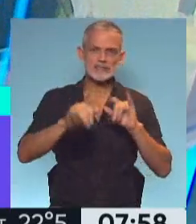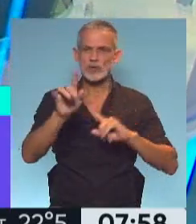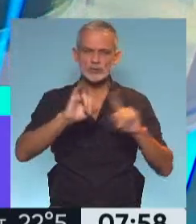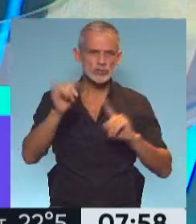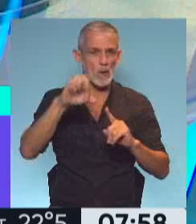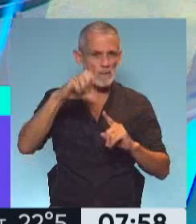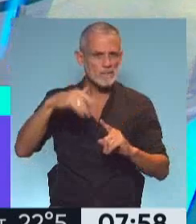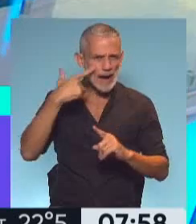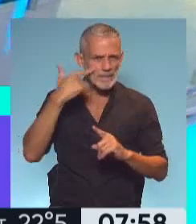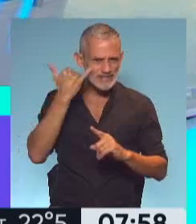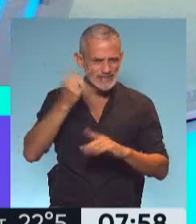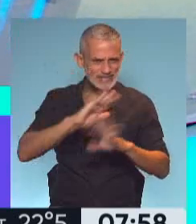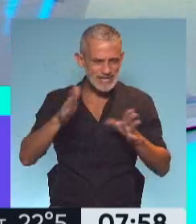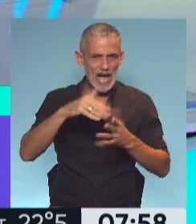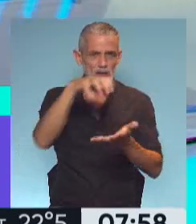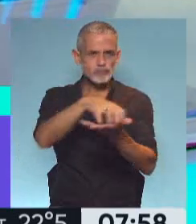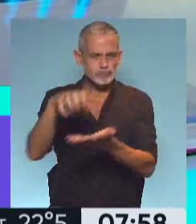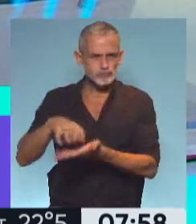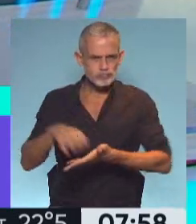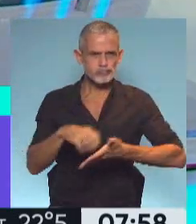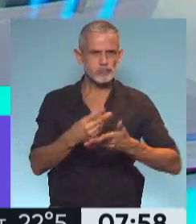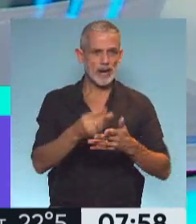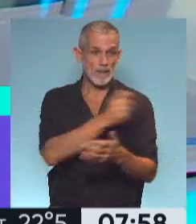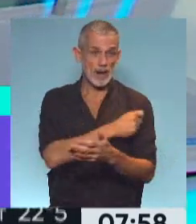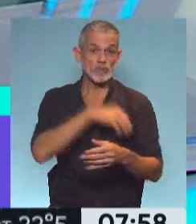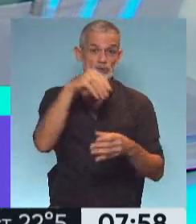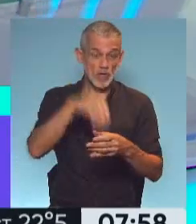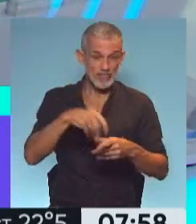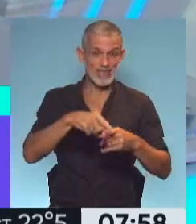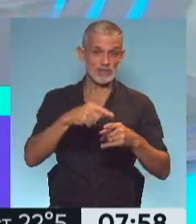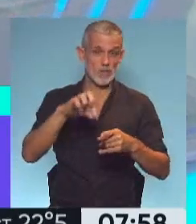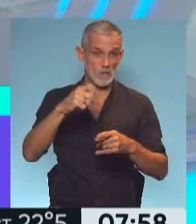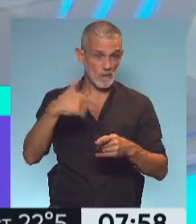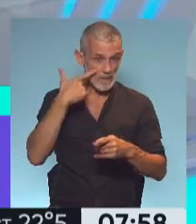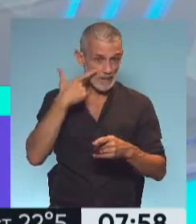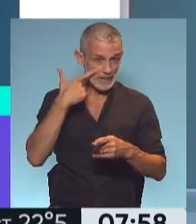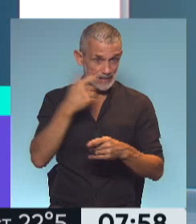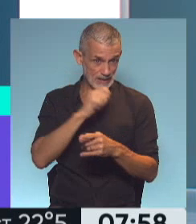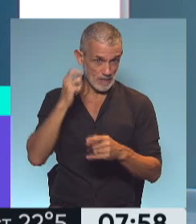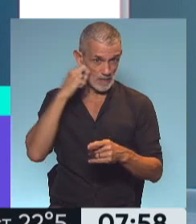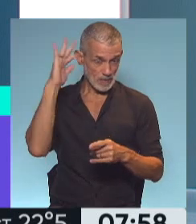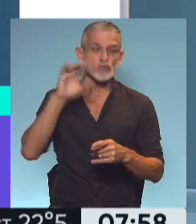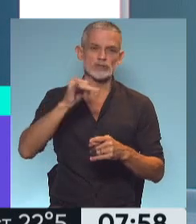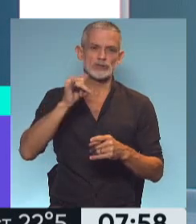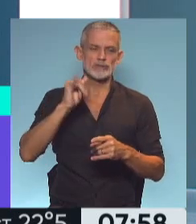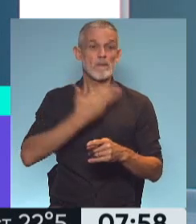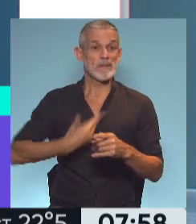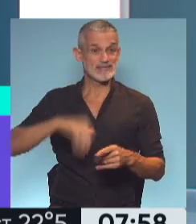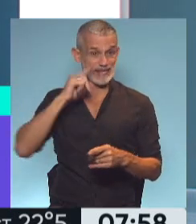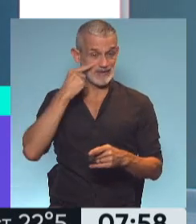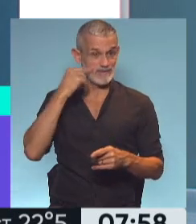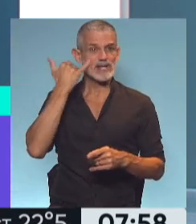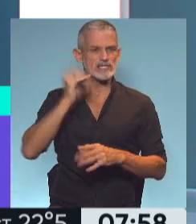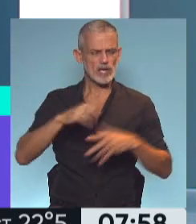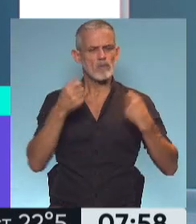ya están las sedes disponibles para vacunar también a adultos mayores en Capital. Exactamente. Después de la decisión del presidente Alberto Fernández